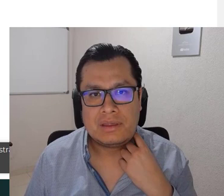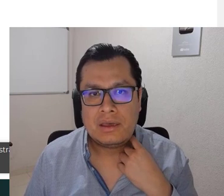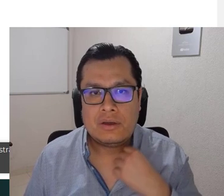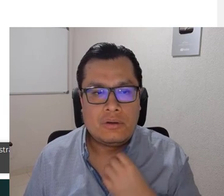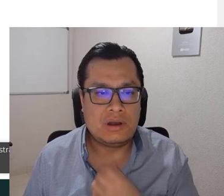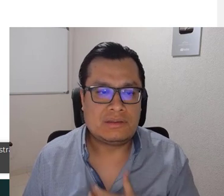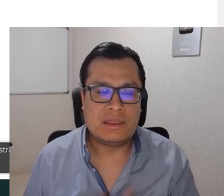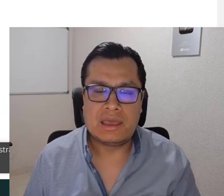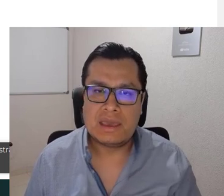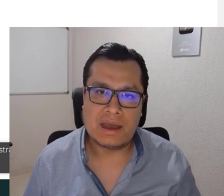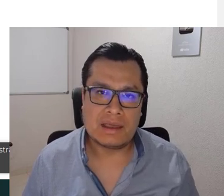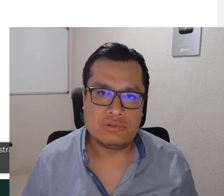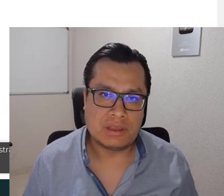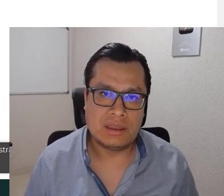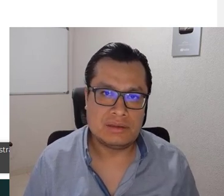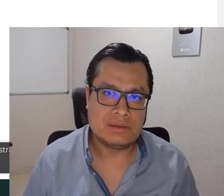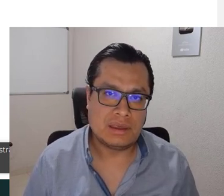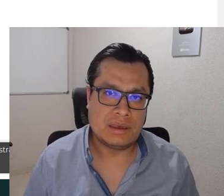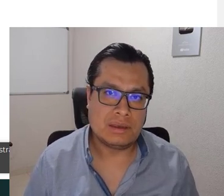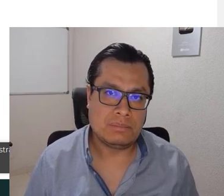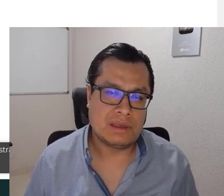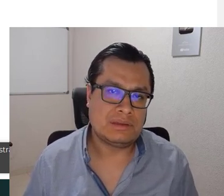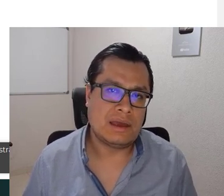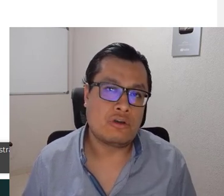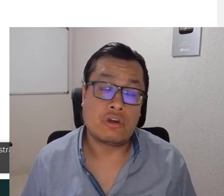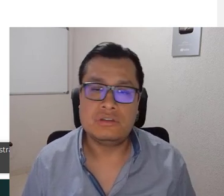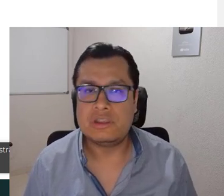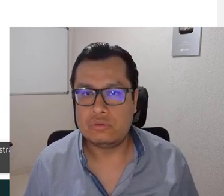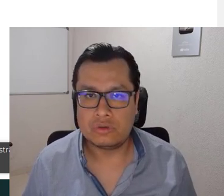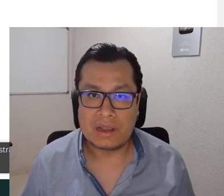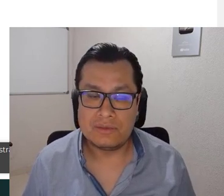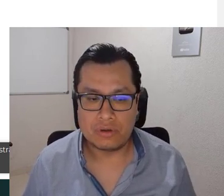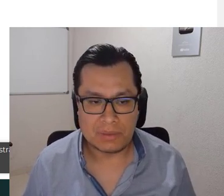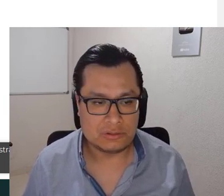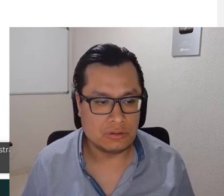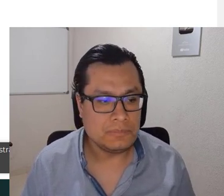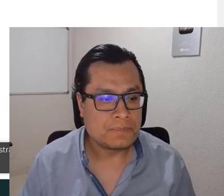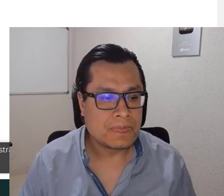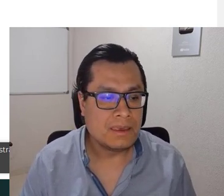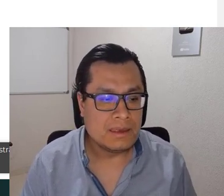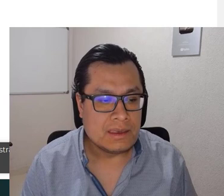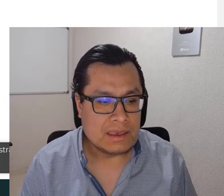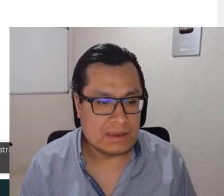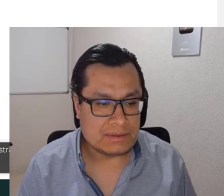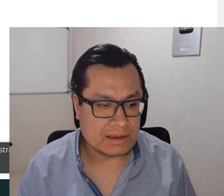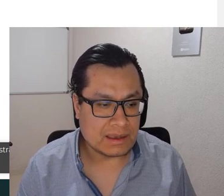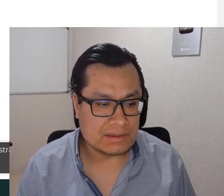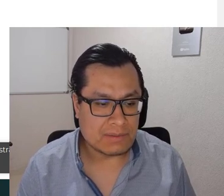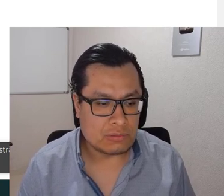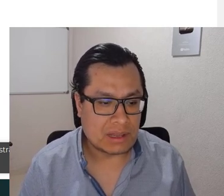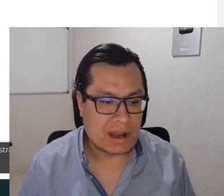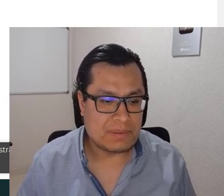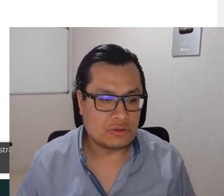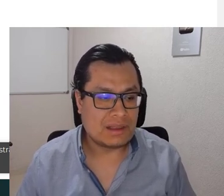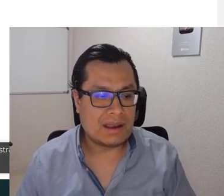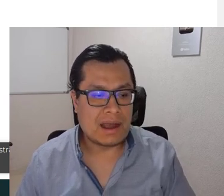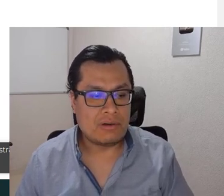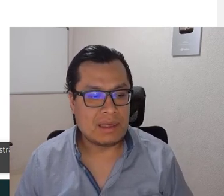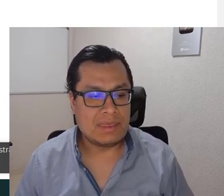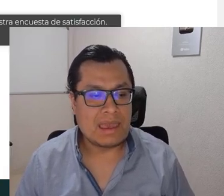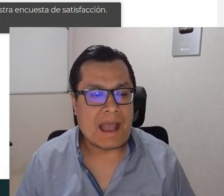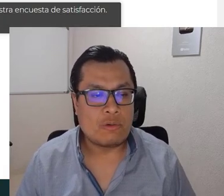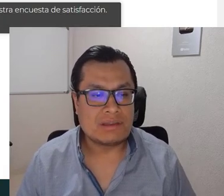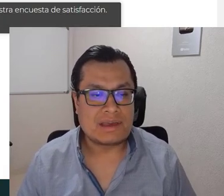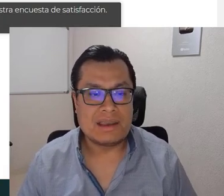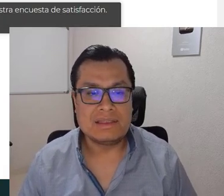sociales o les tiene que llegar a ustedes ya sea correo institucional información y dice aquí que se vacunar al personal ahora